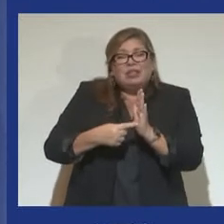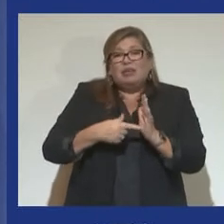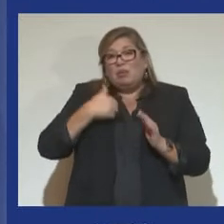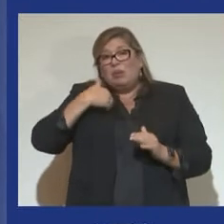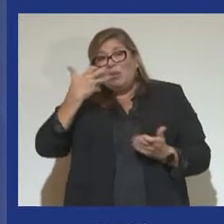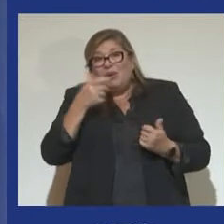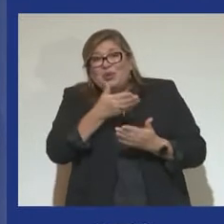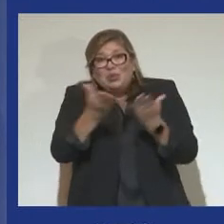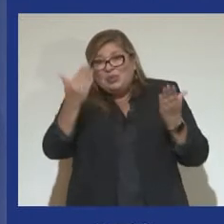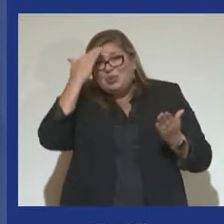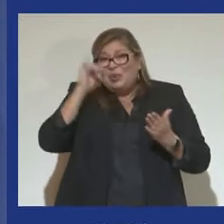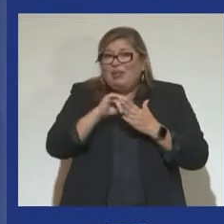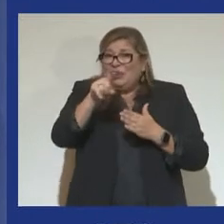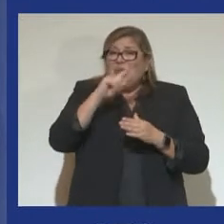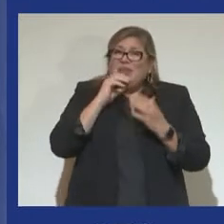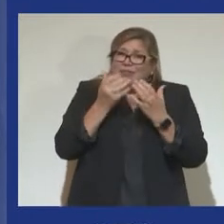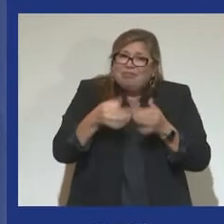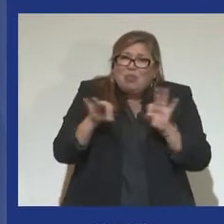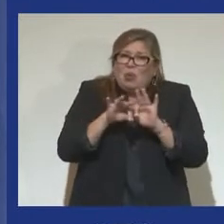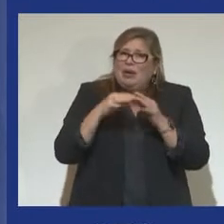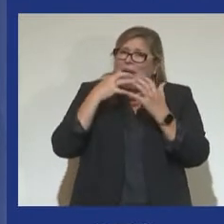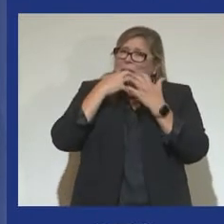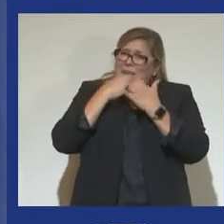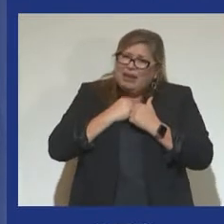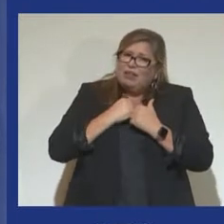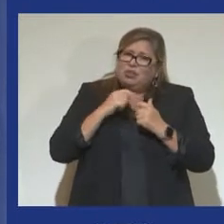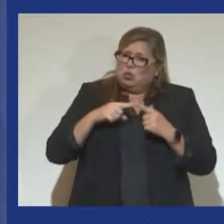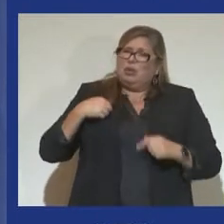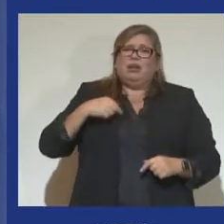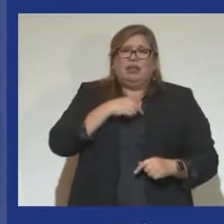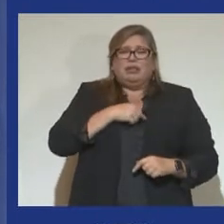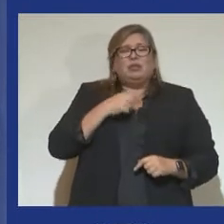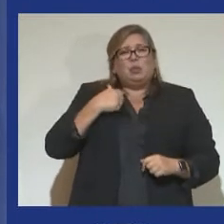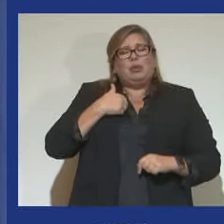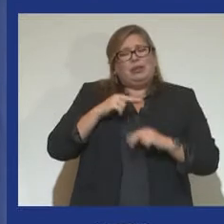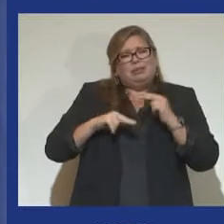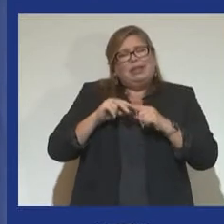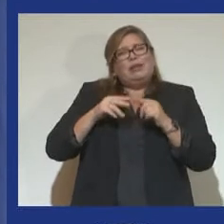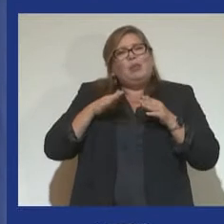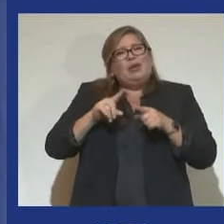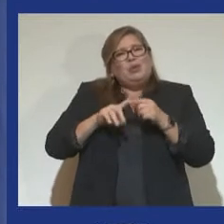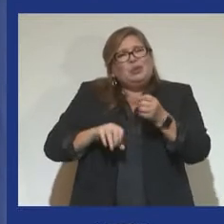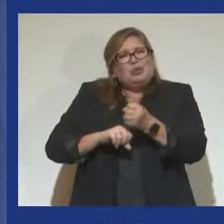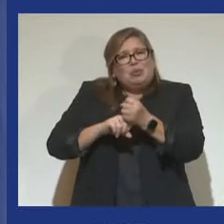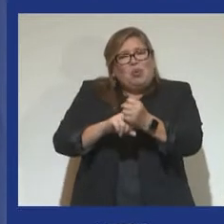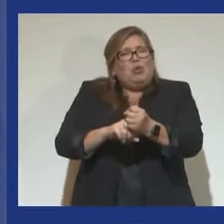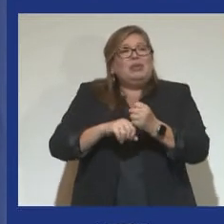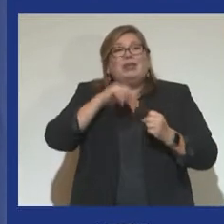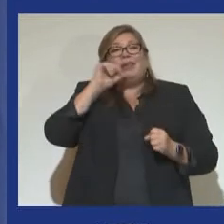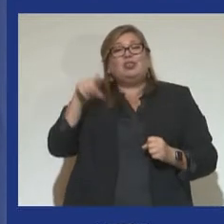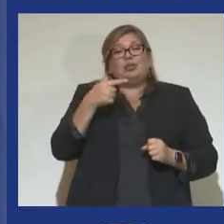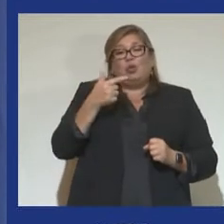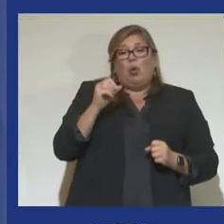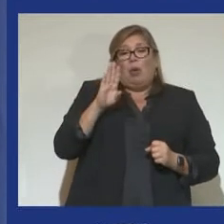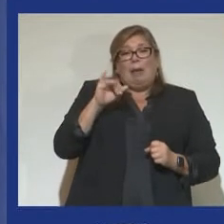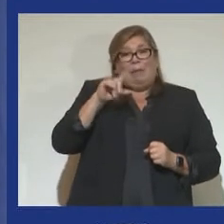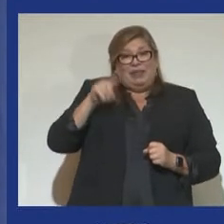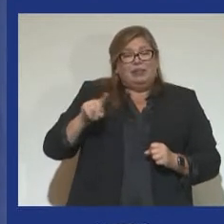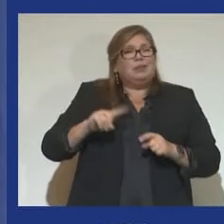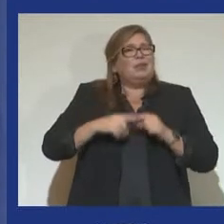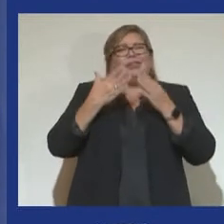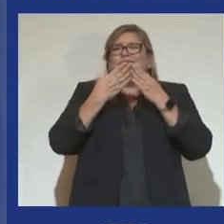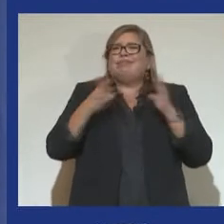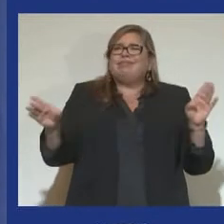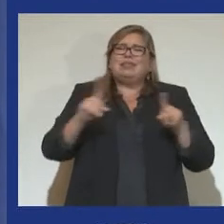que ellos importan y que estamos pensando en ellos y que estamos creando apoyo no solamente para ellos sino para todo el